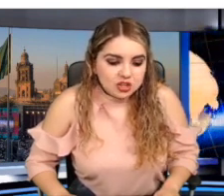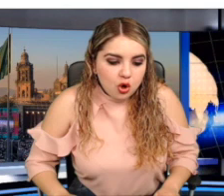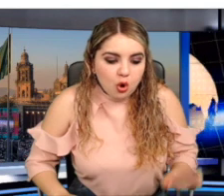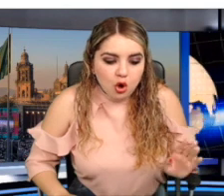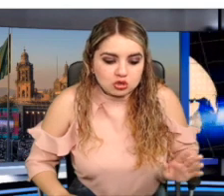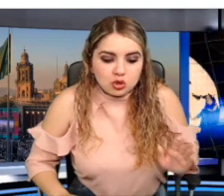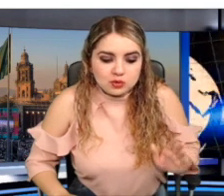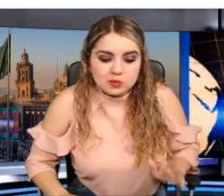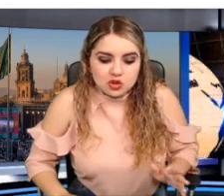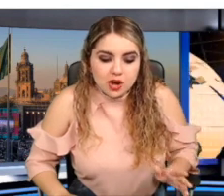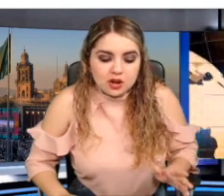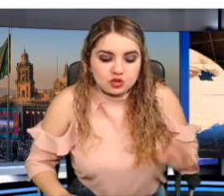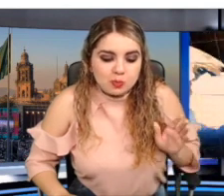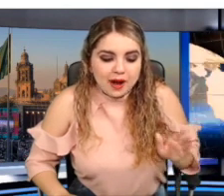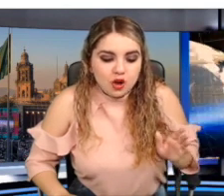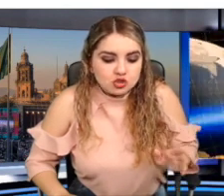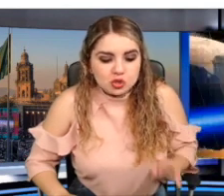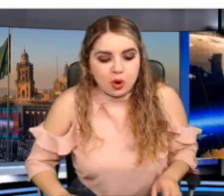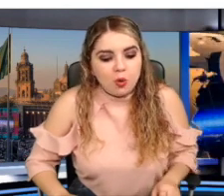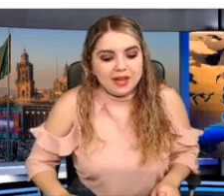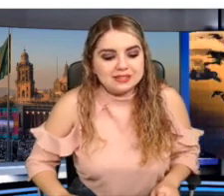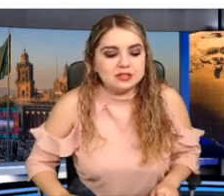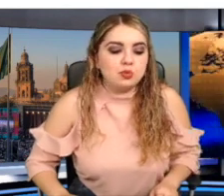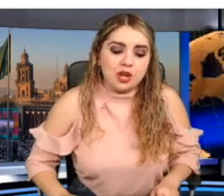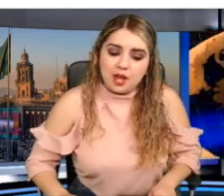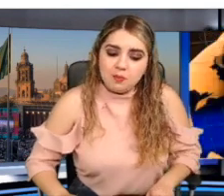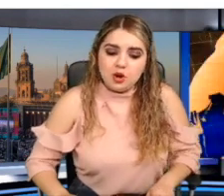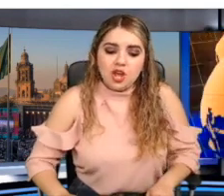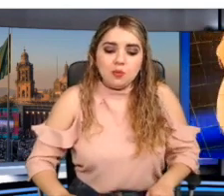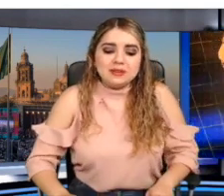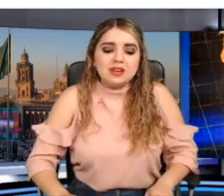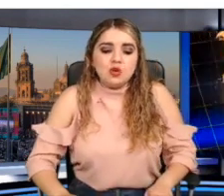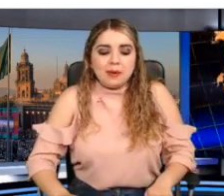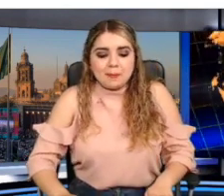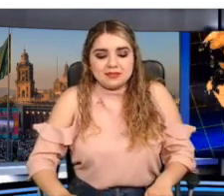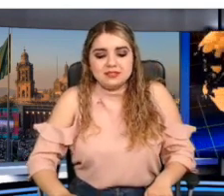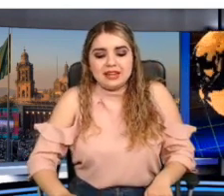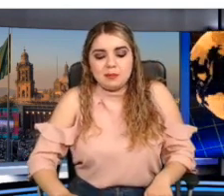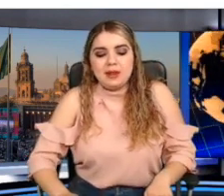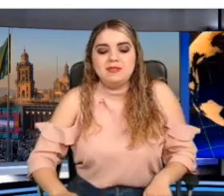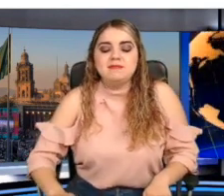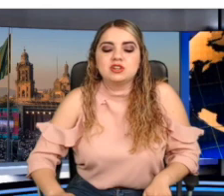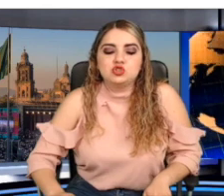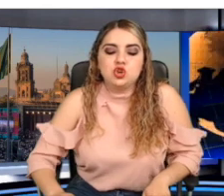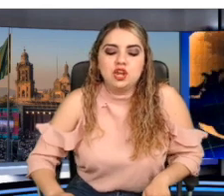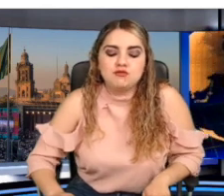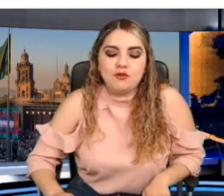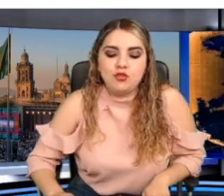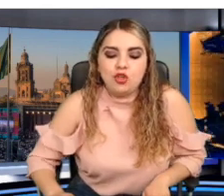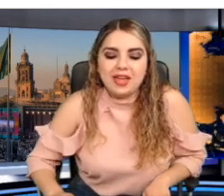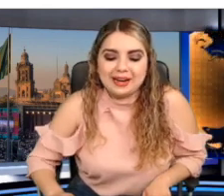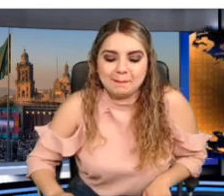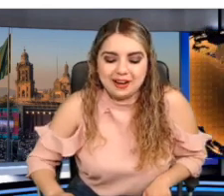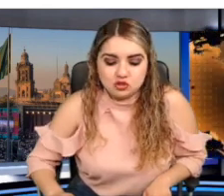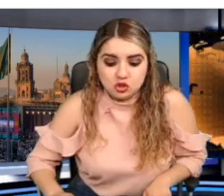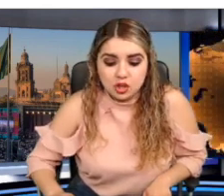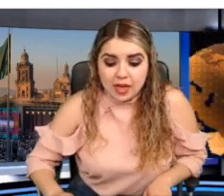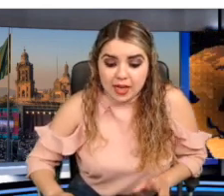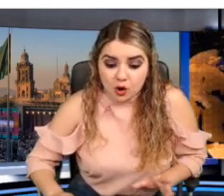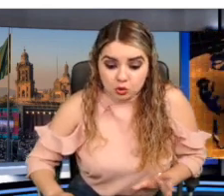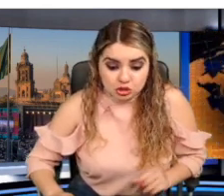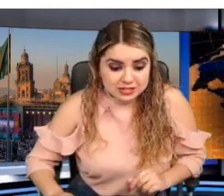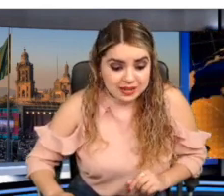han tenido costos millonarios para los chihuahuenses. Por ejemplo, el año pasado, para presentar el plan de inversión y el fondo de